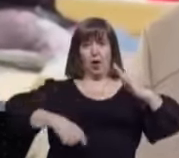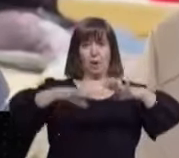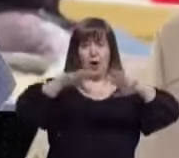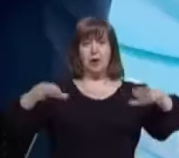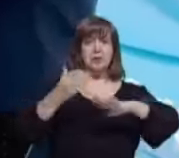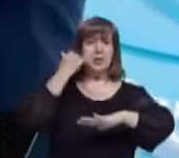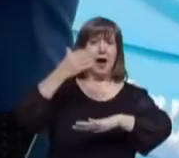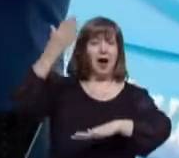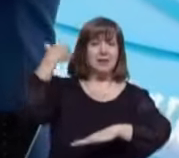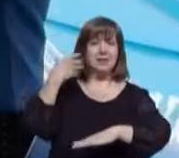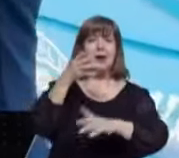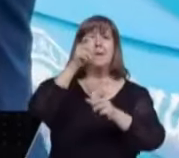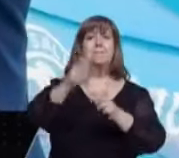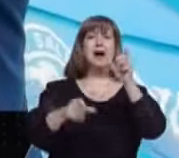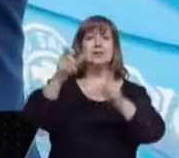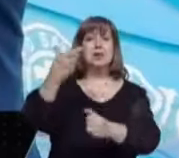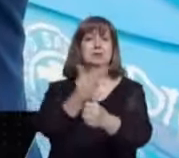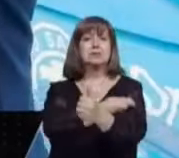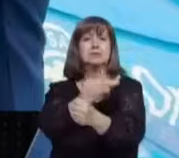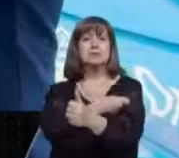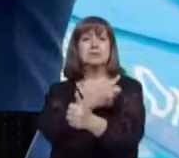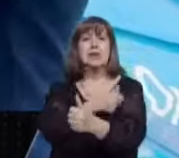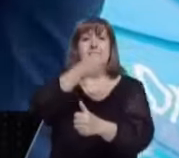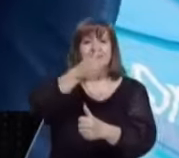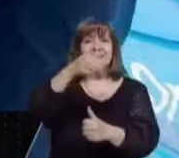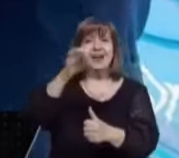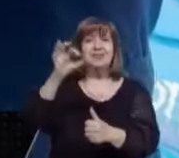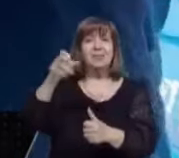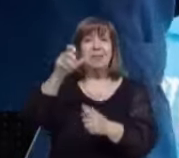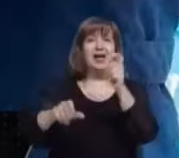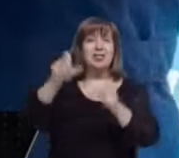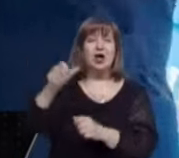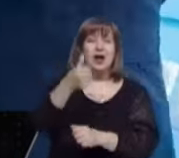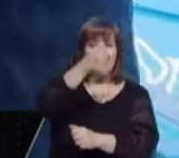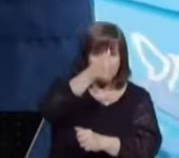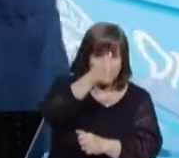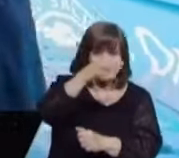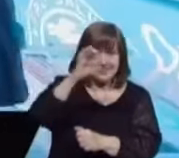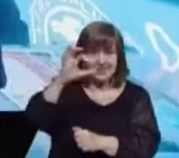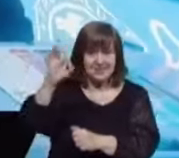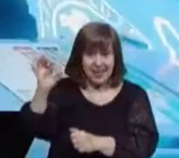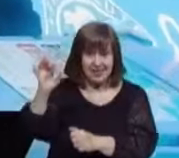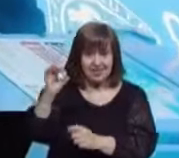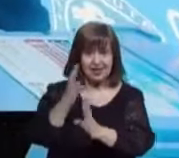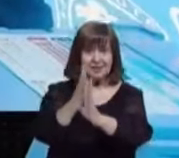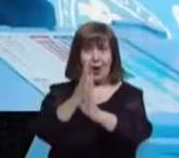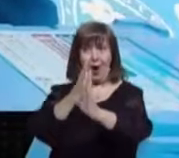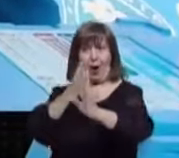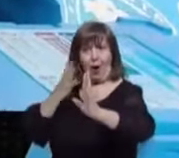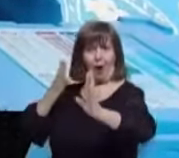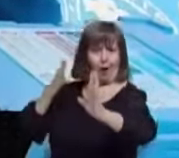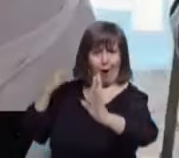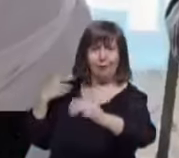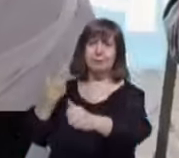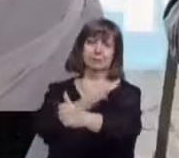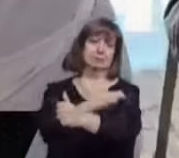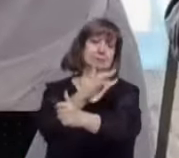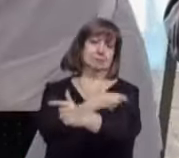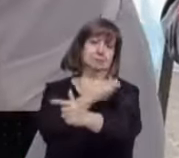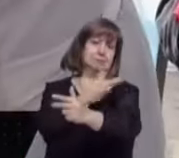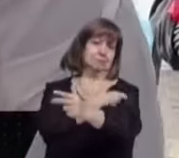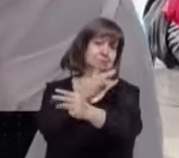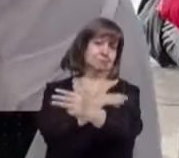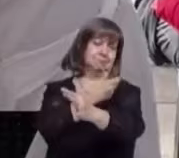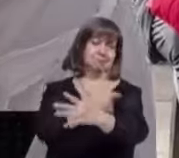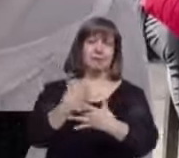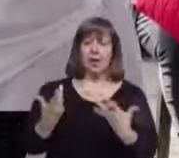colocaron 600 dosis, lo cual indica que la predisposición a vacunarse está, pero hay que hacerse el tiempo, marcarlo en la agenda, sobre todo en los adultos, teniendo en cuenta que